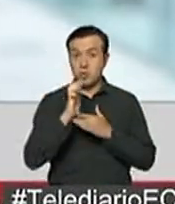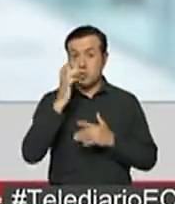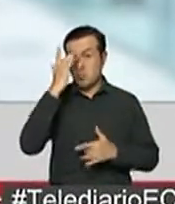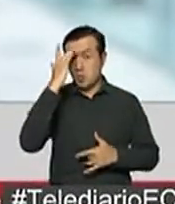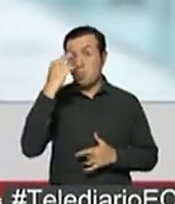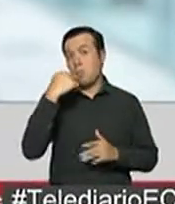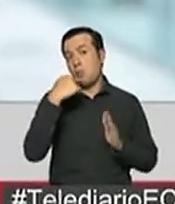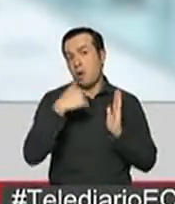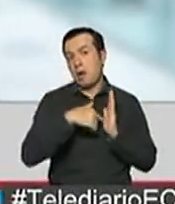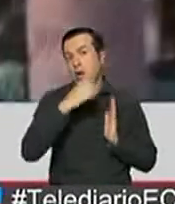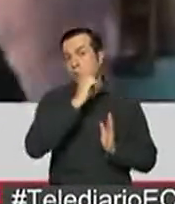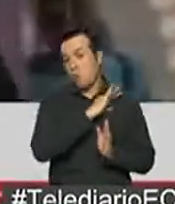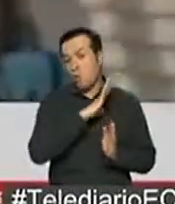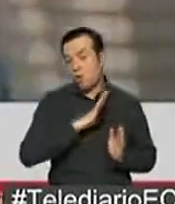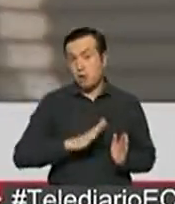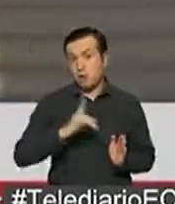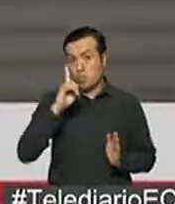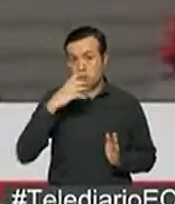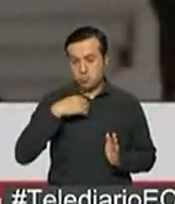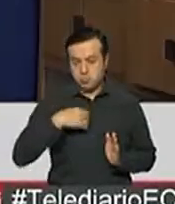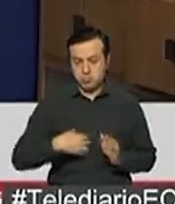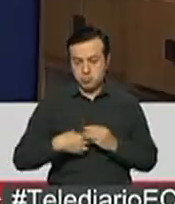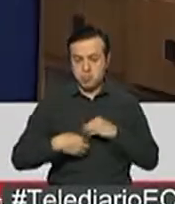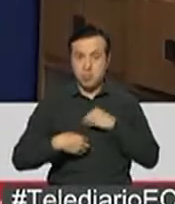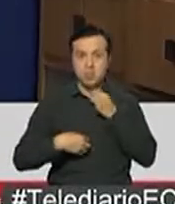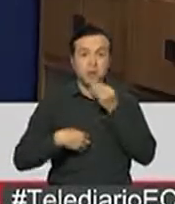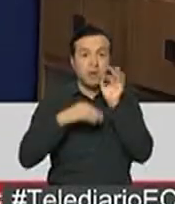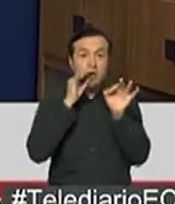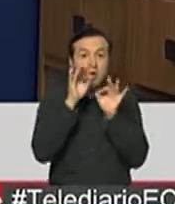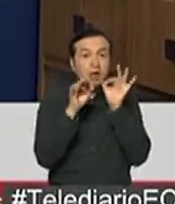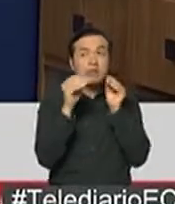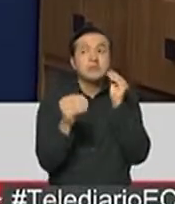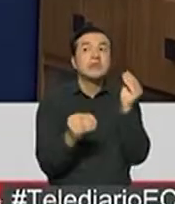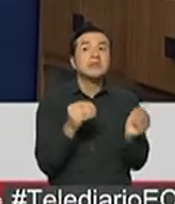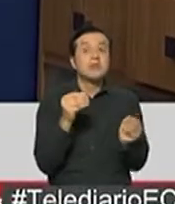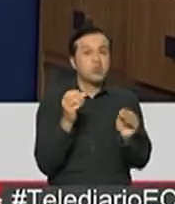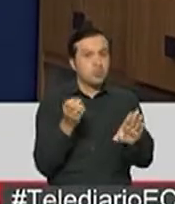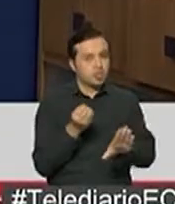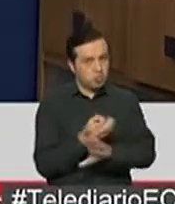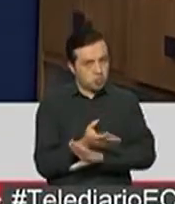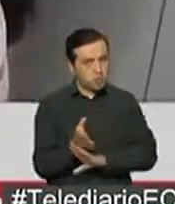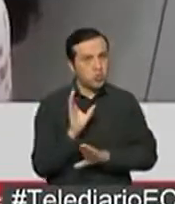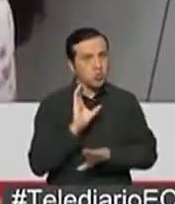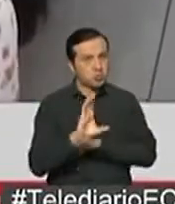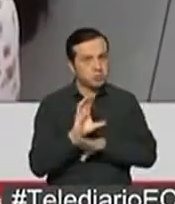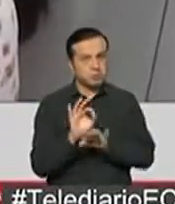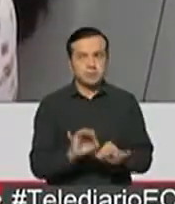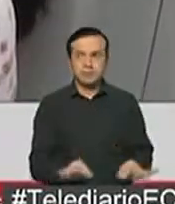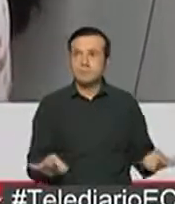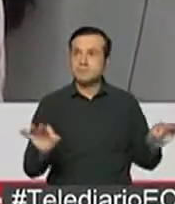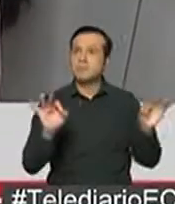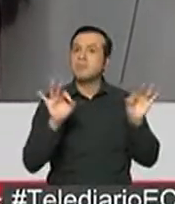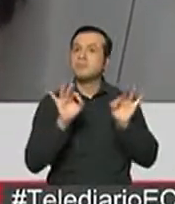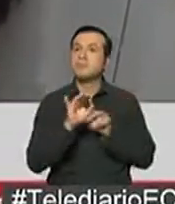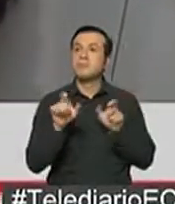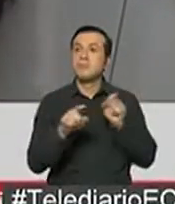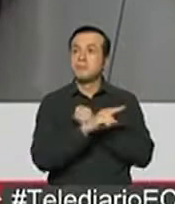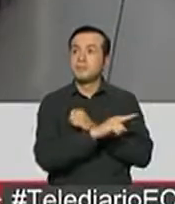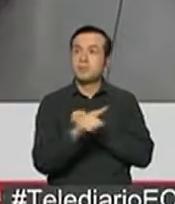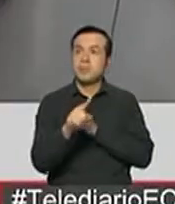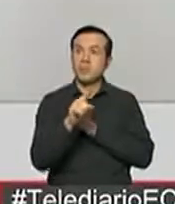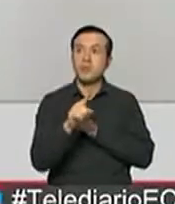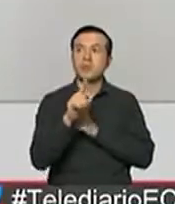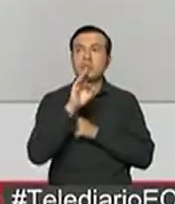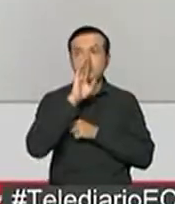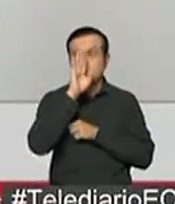caso de coronavirus son las adecuadas según el criterio del neurólogo byron canelos lo fundamental para la ciudadanía en cambio es fomentar una cultura